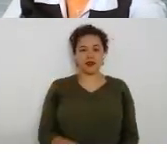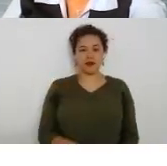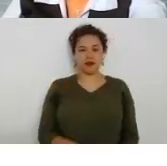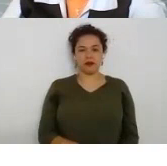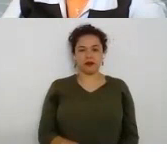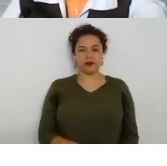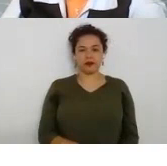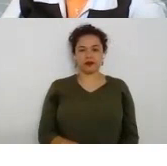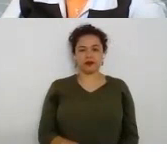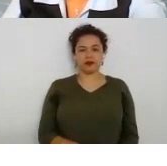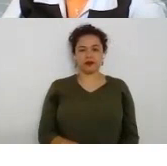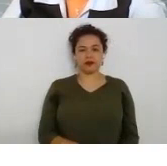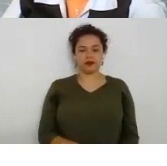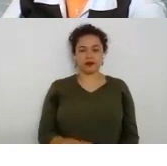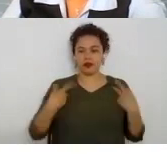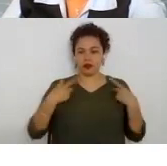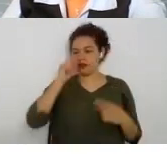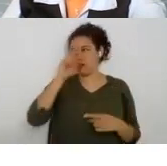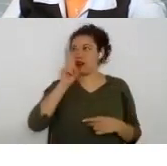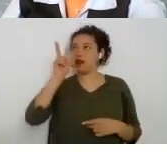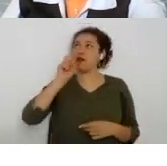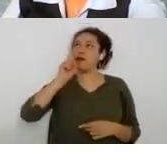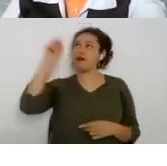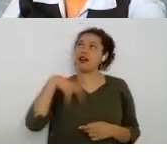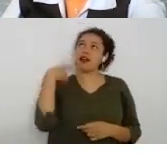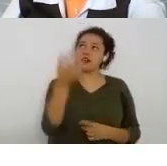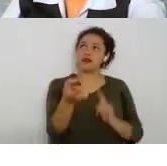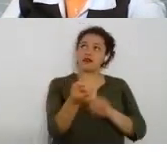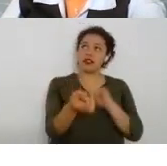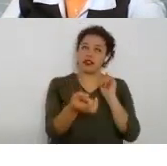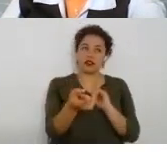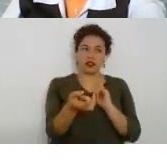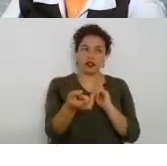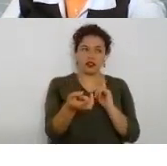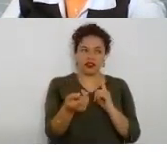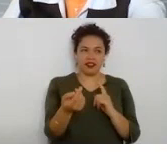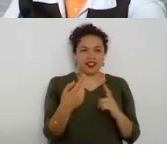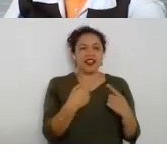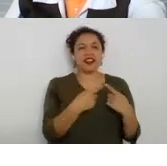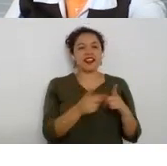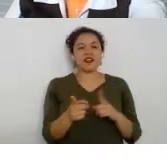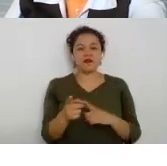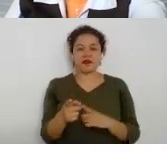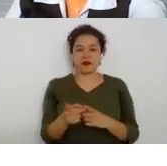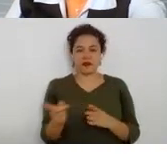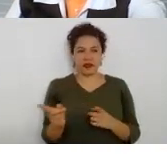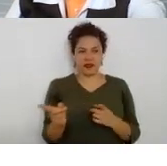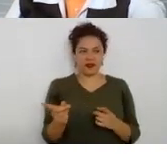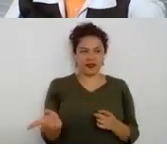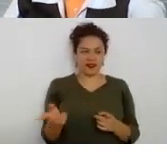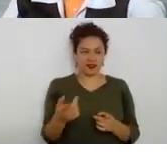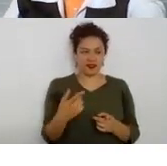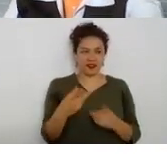La persona va a estar igual boca arriba. La única diferencia aquí es que yo voy a amarrar, a atar sus manos, ¿ok?